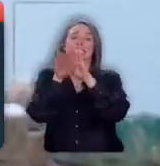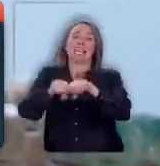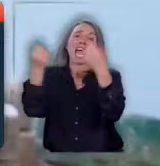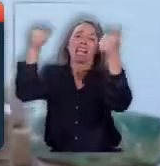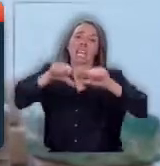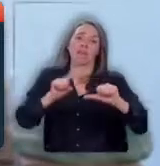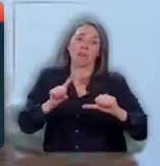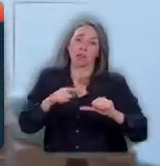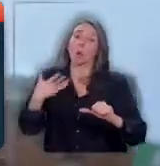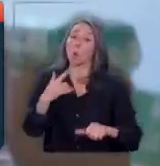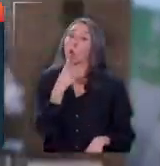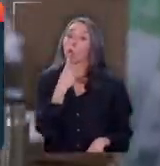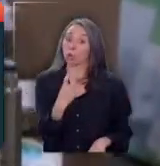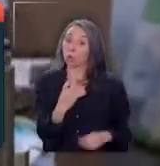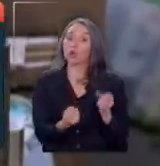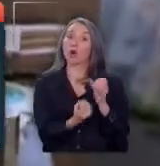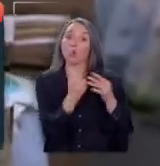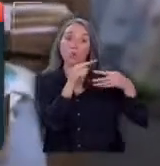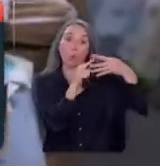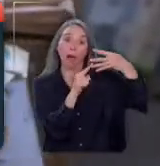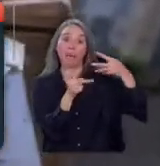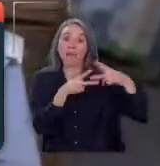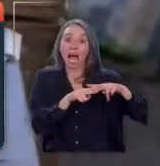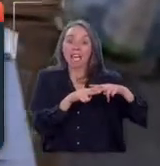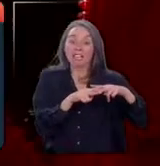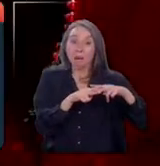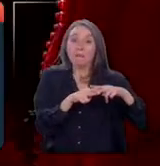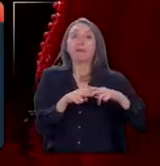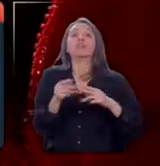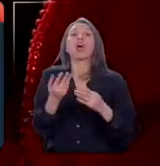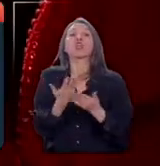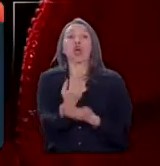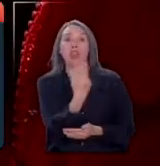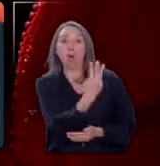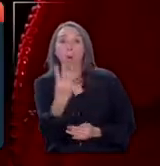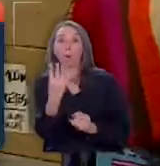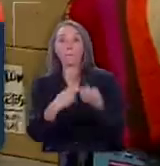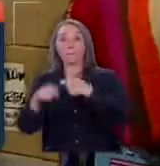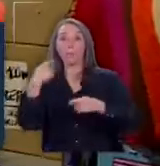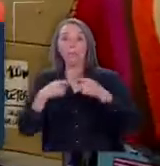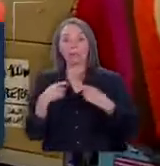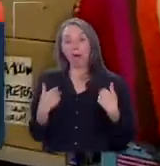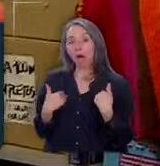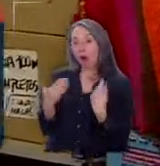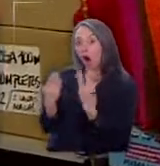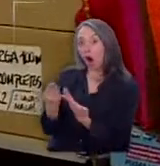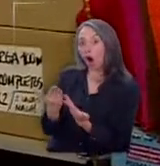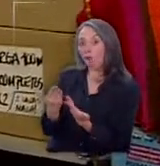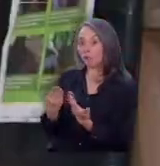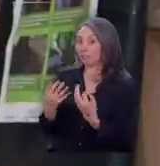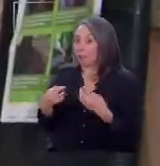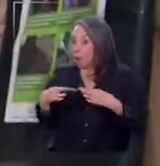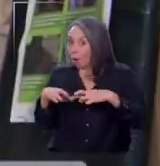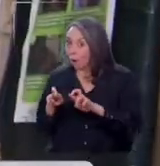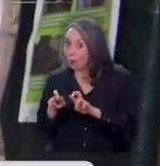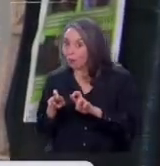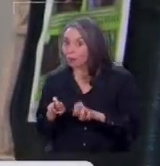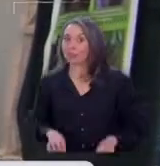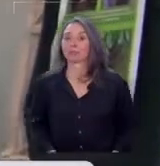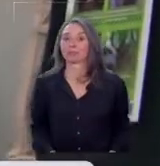dura tarea que a través de nuevas herramientas y canales de comercialización puede convertirse en una